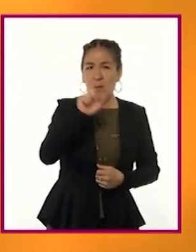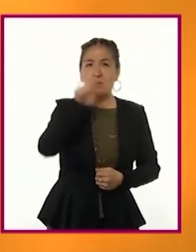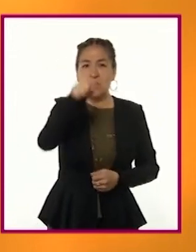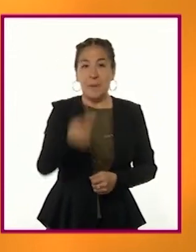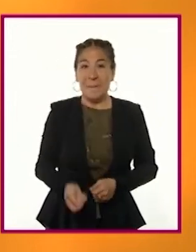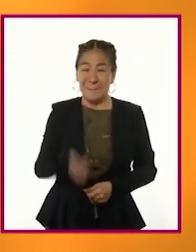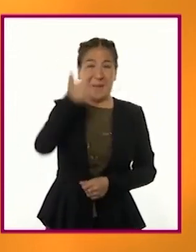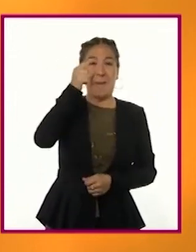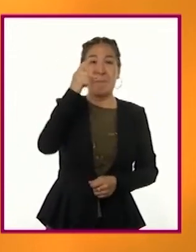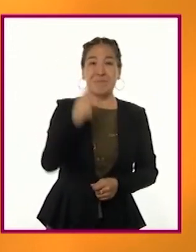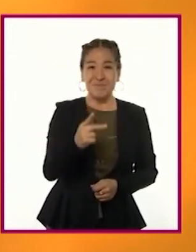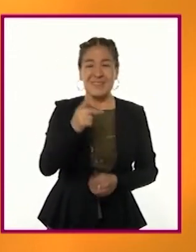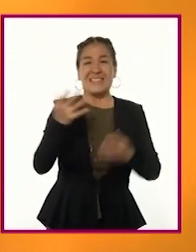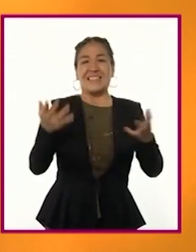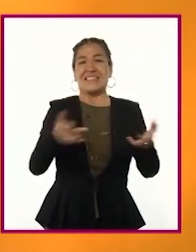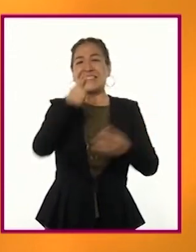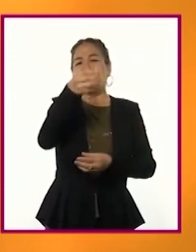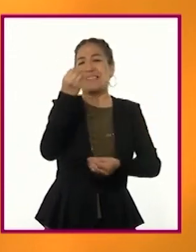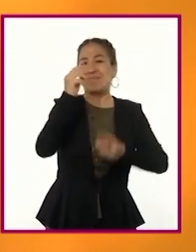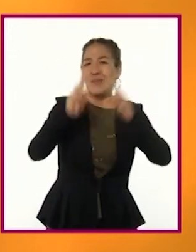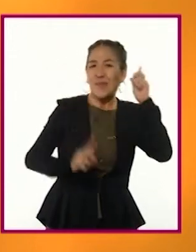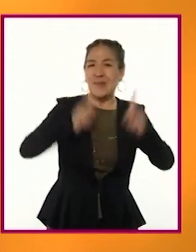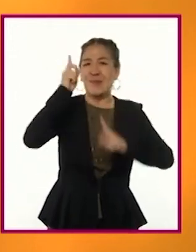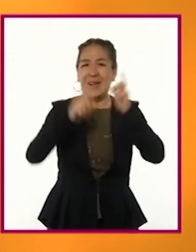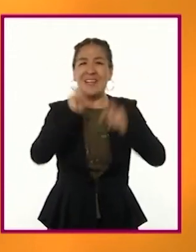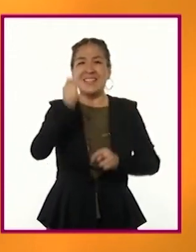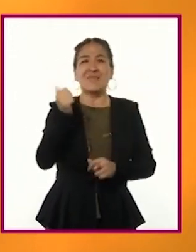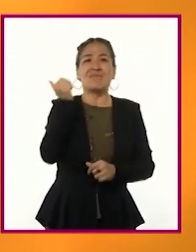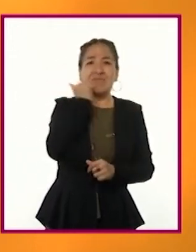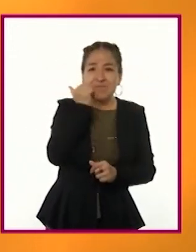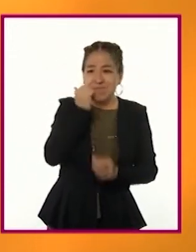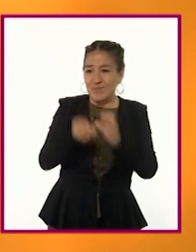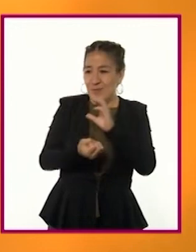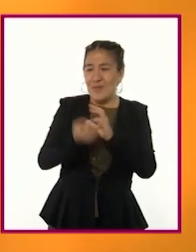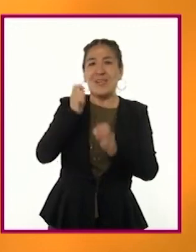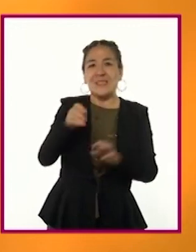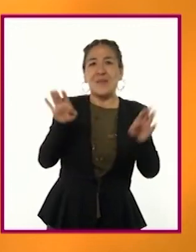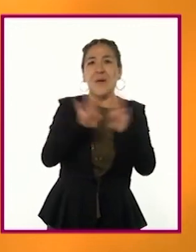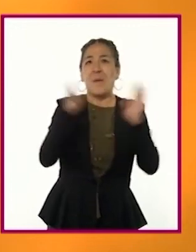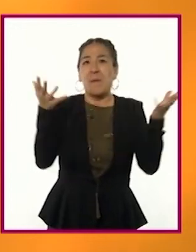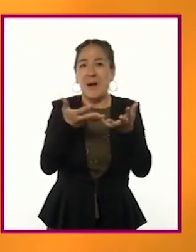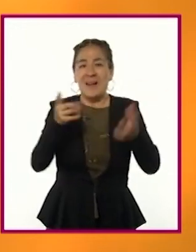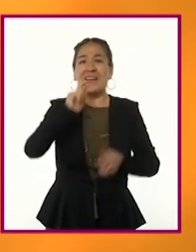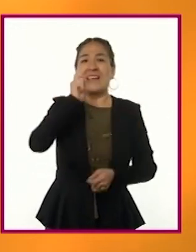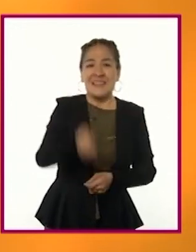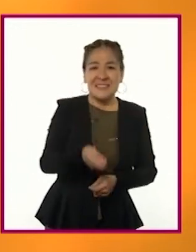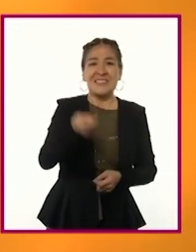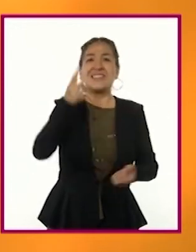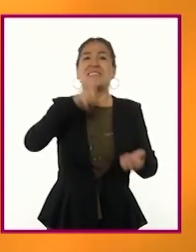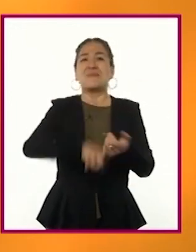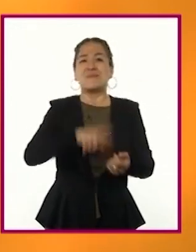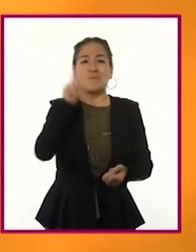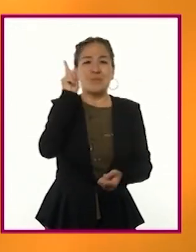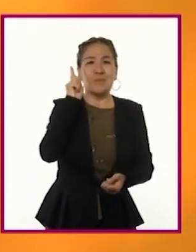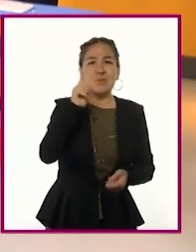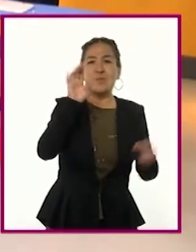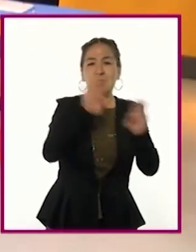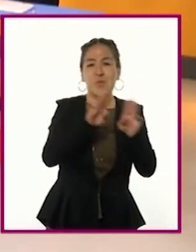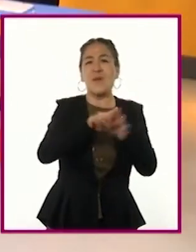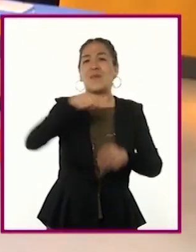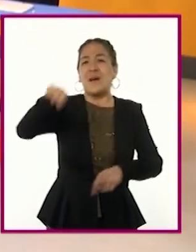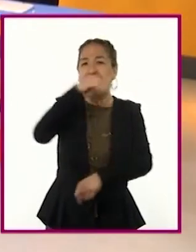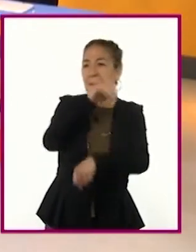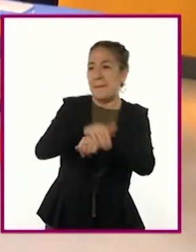regla surgen una serie de dudas que se tratan de resolver con comentarios o afirmaciones de familiares y amigos. Uno de los